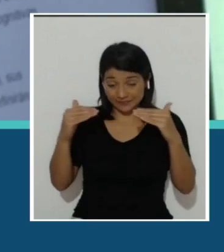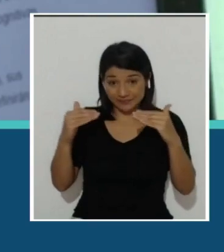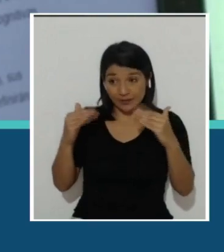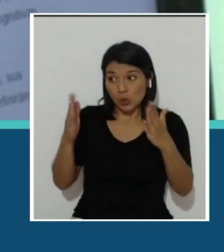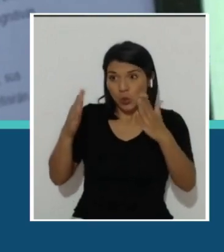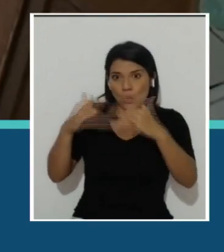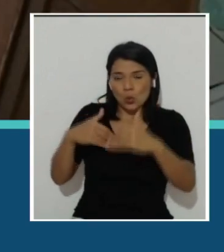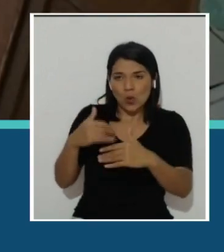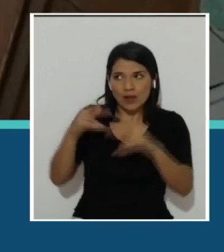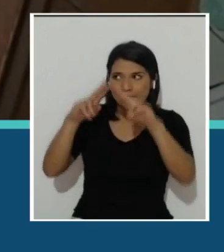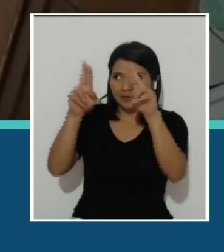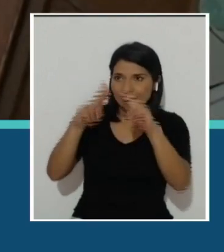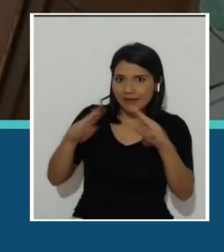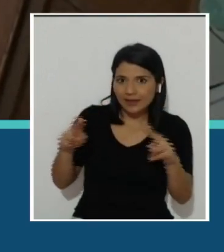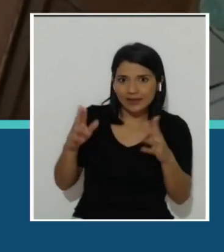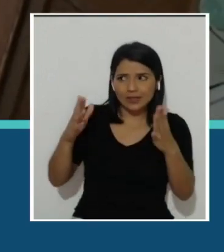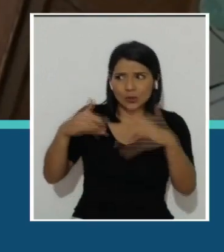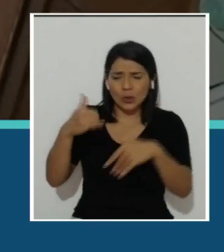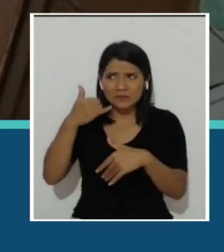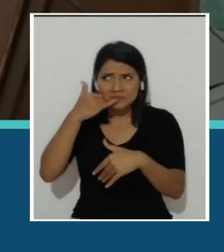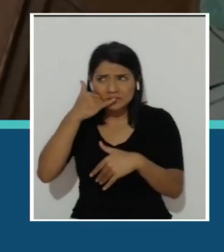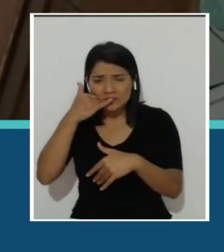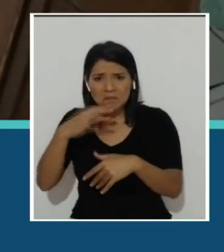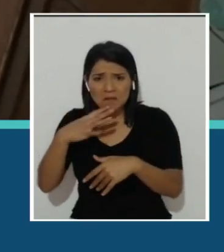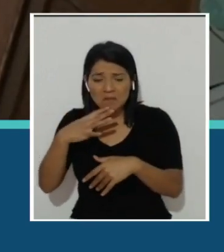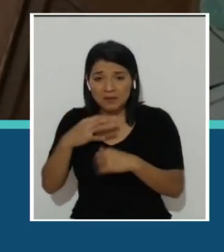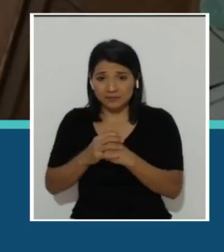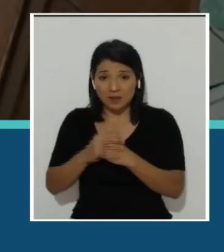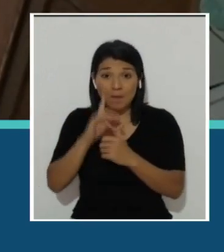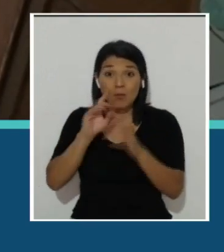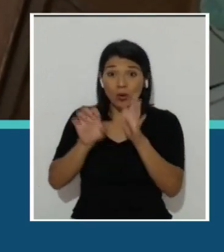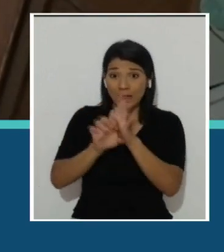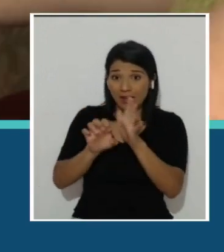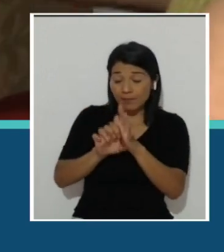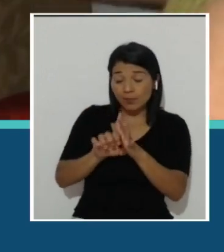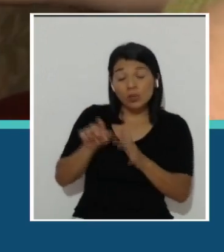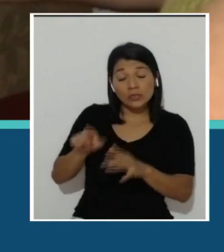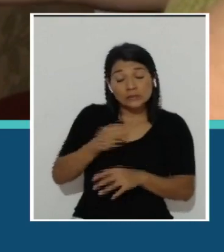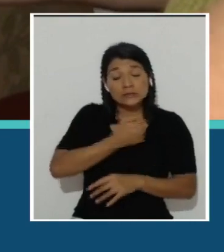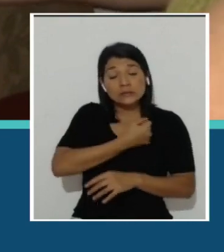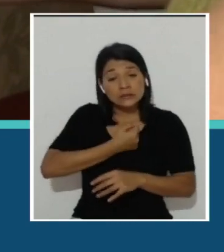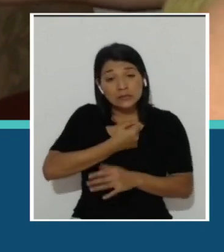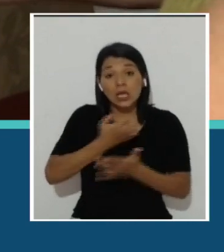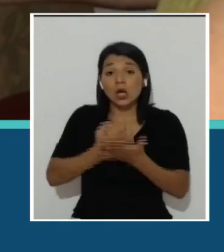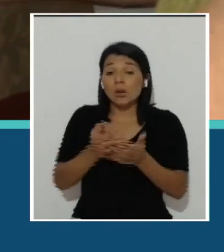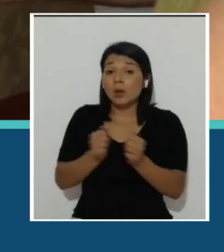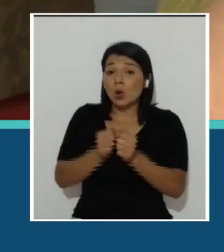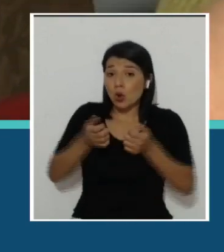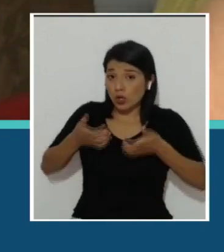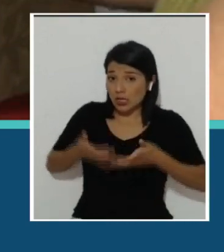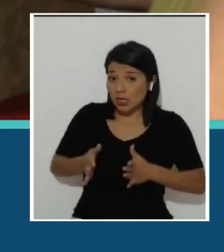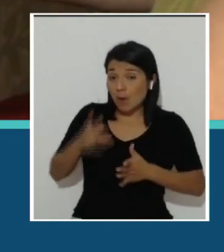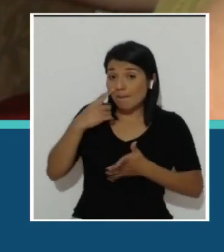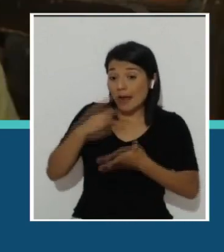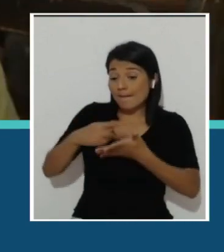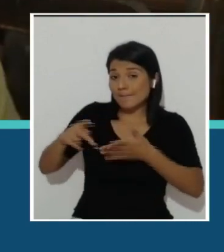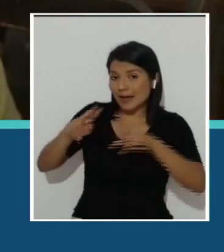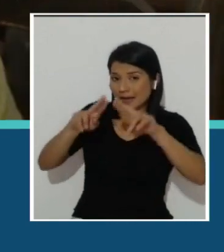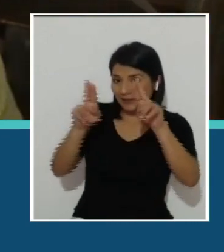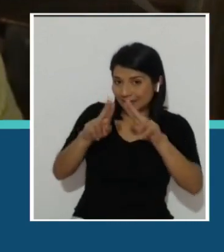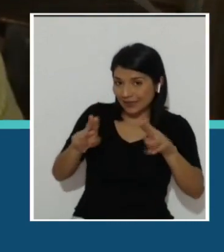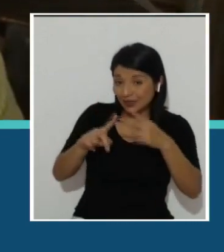mayoría de los vecinos. Por ejemplo, ella tuvo que hacer un gran esfuerzo económico junto con sus hijos para pagar el internet y el teléfono fijo de su vivienda